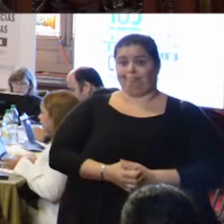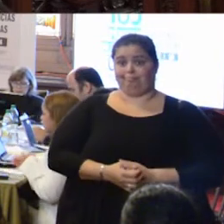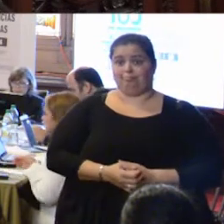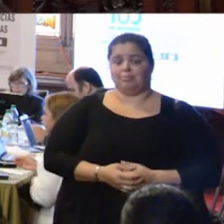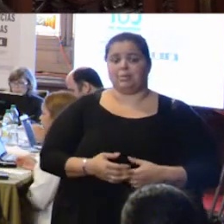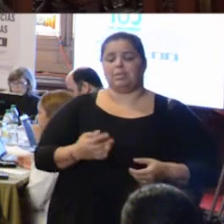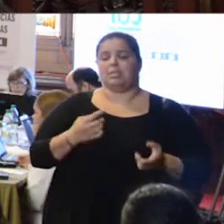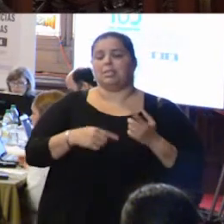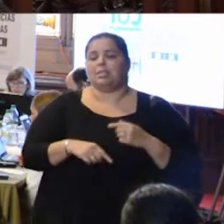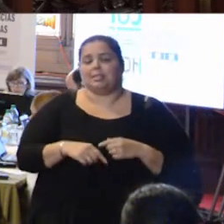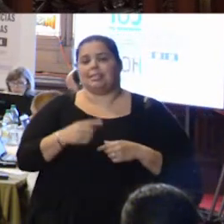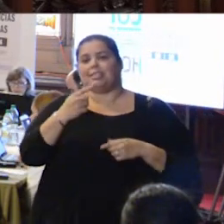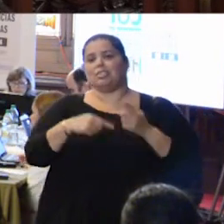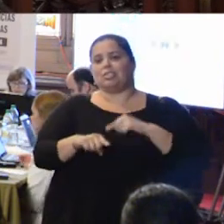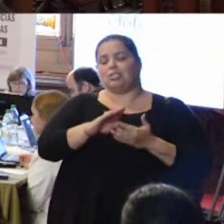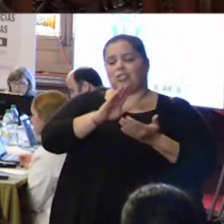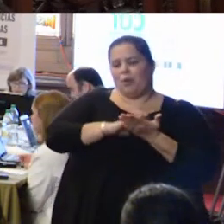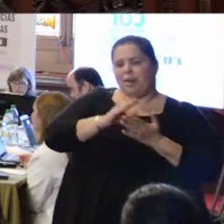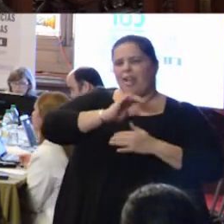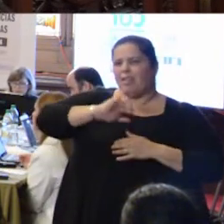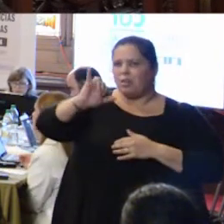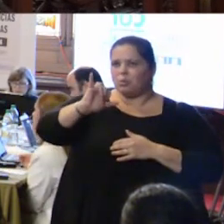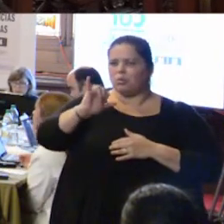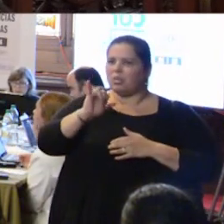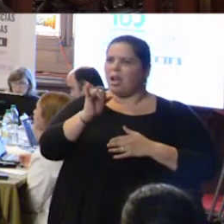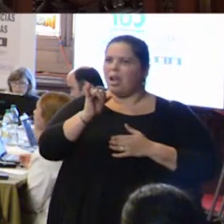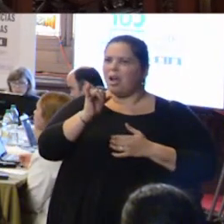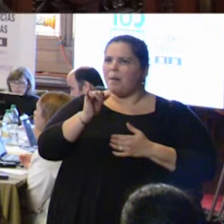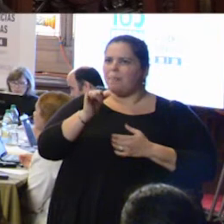la denuncia interpuesta por la comunidad de Cochigró en Bocas del Toro